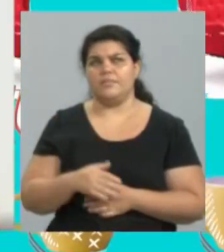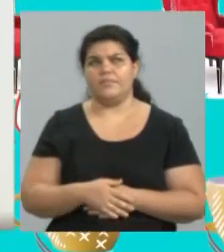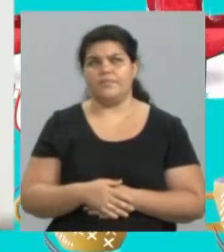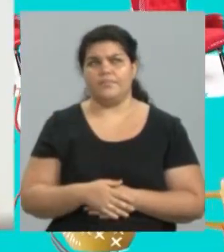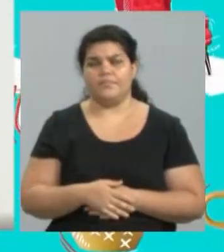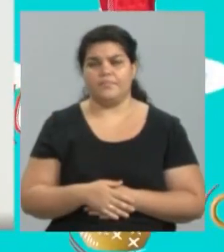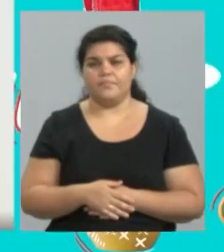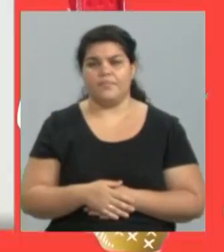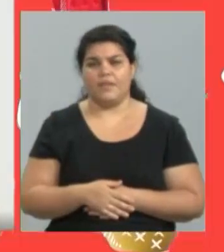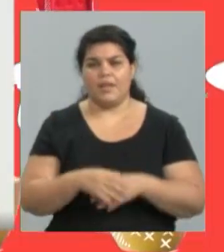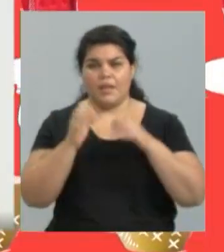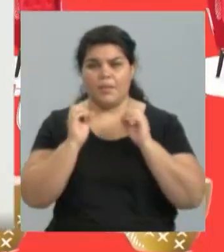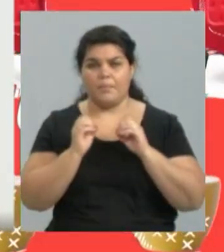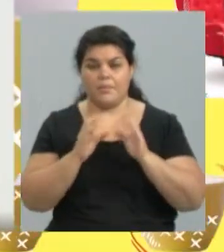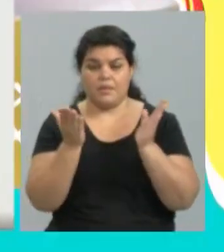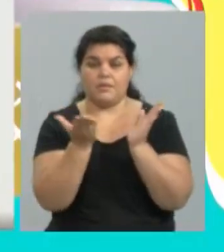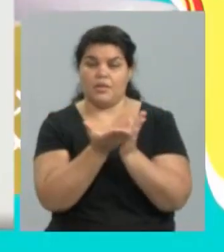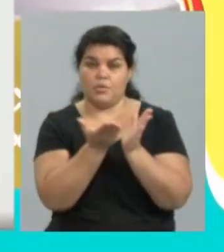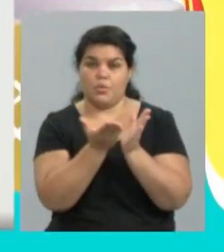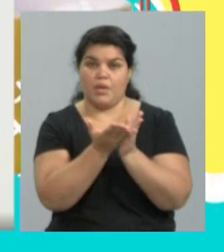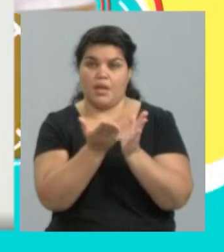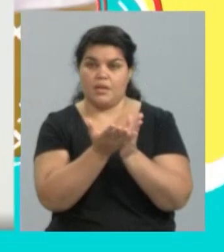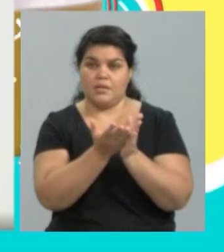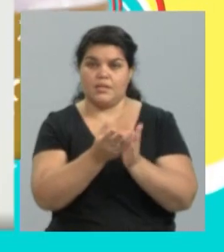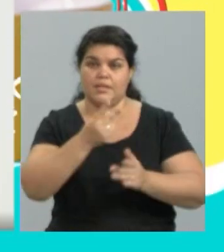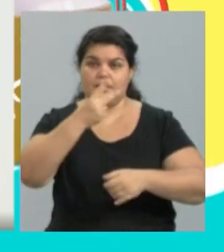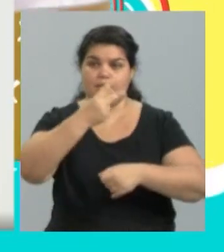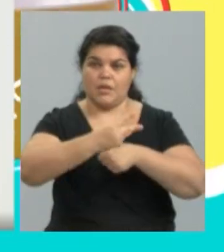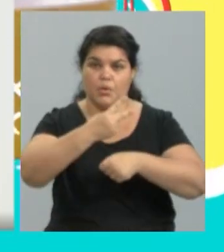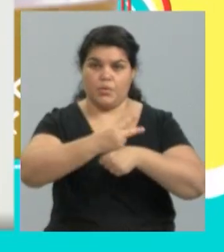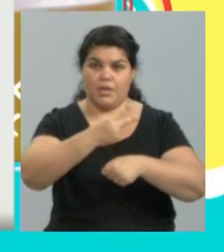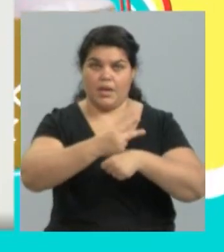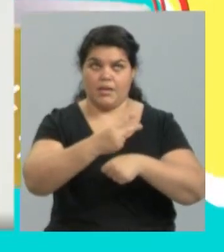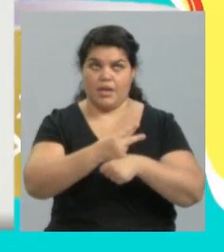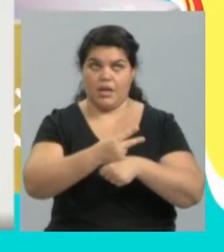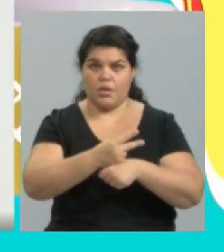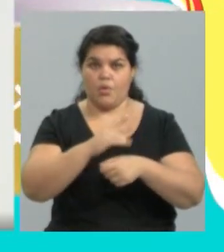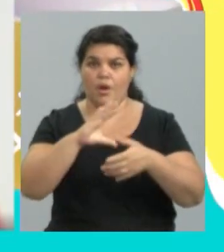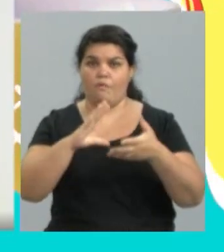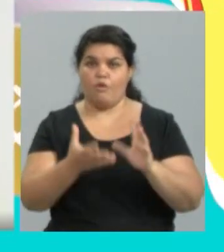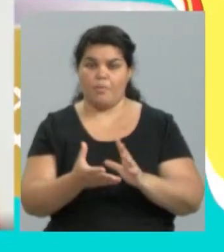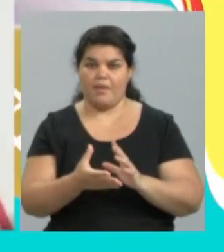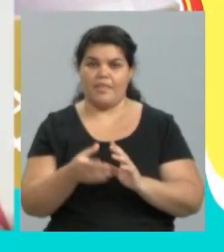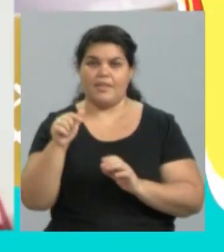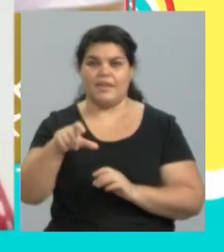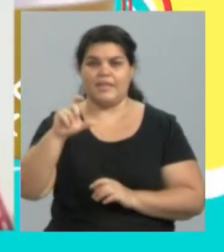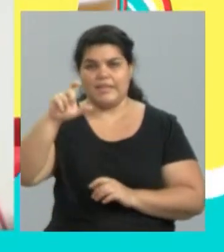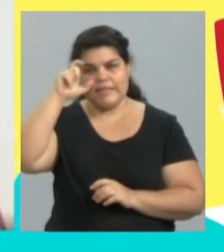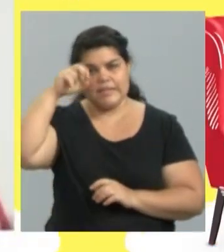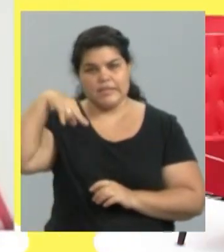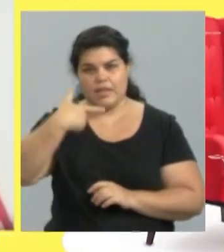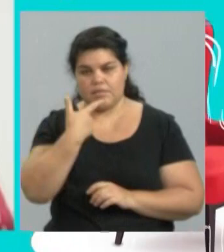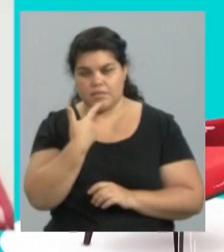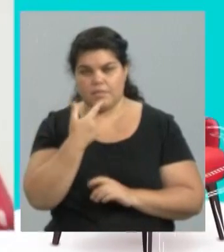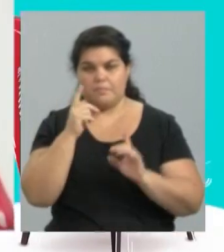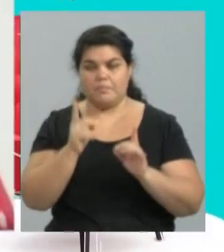terminar, ingresé a estudiar la secundaria a través de la modalidad de un CENS, ¿no? Lo finalicé en